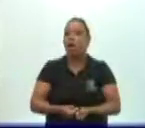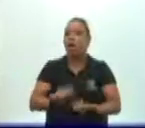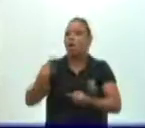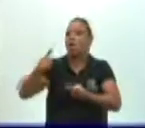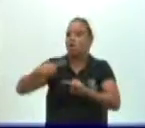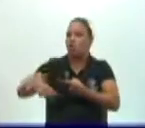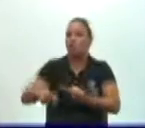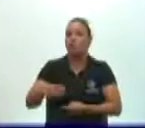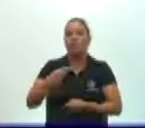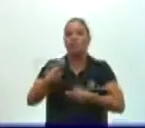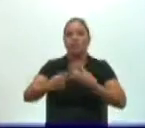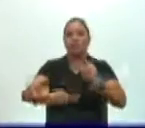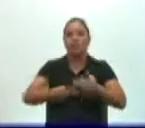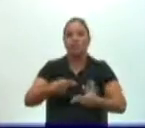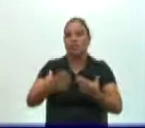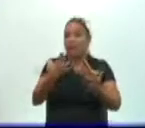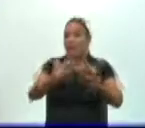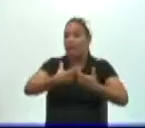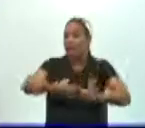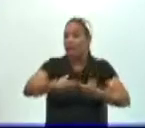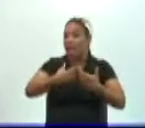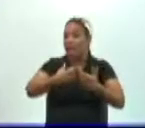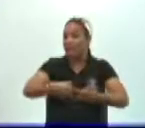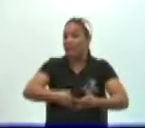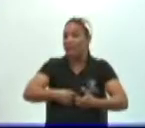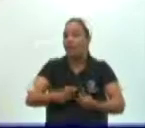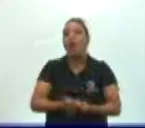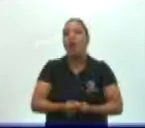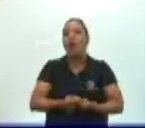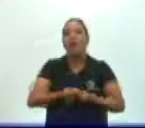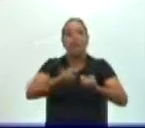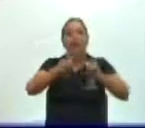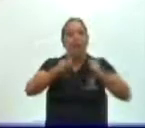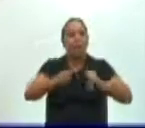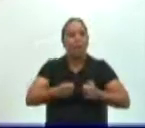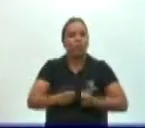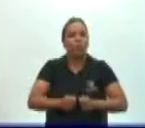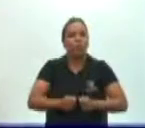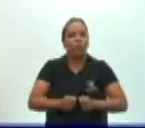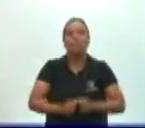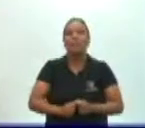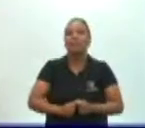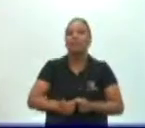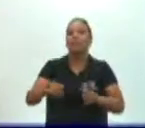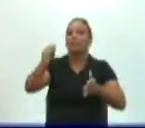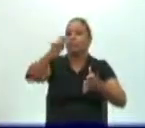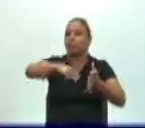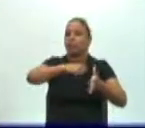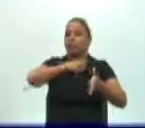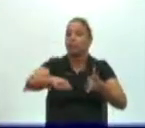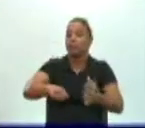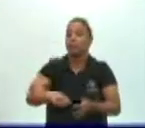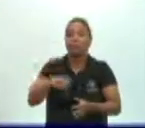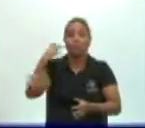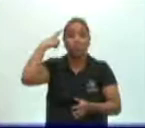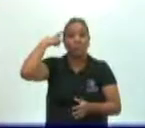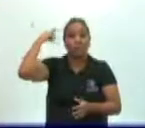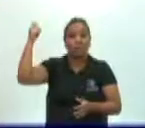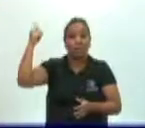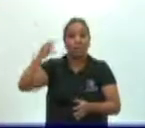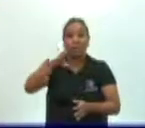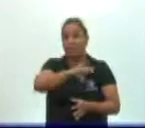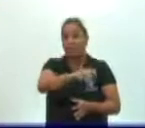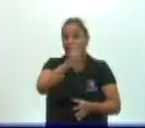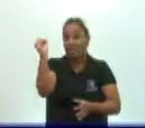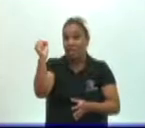producían en las manufacturas o en la producción textil británica. Imagínense ustedes que sacaban el algodón de la India y